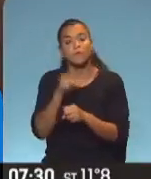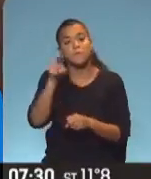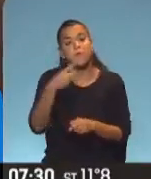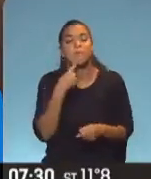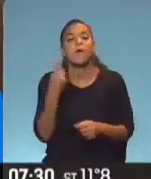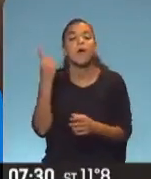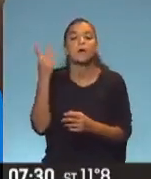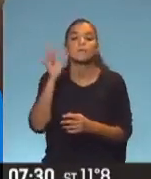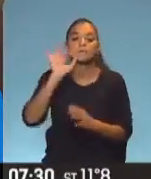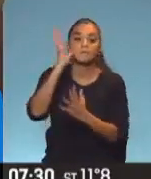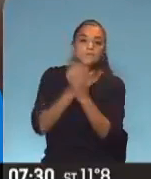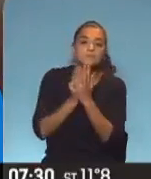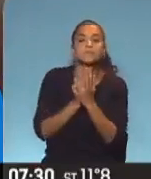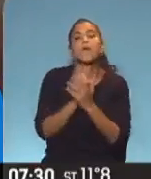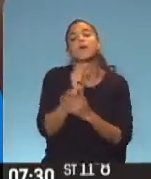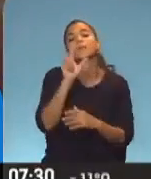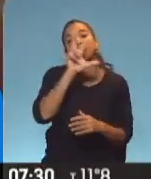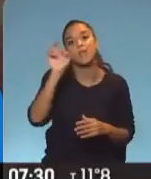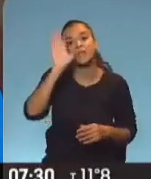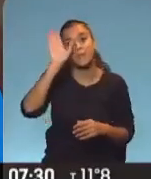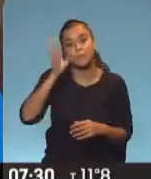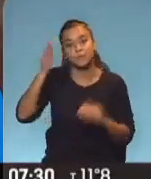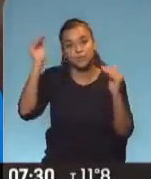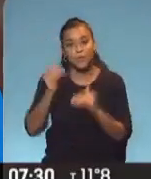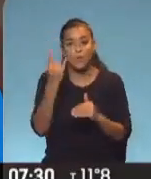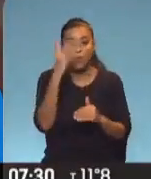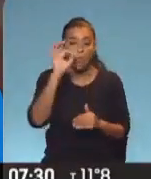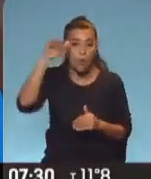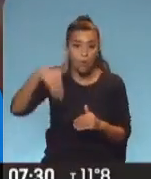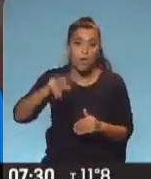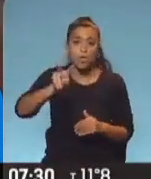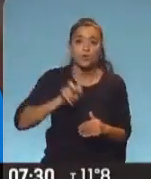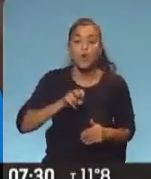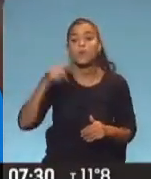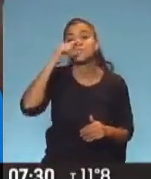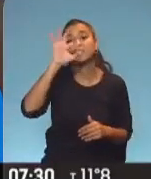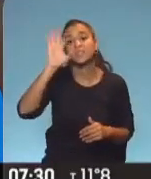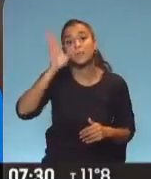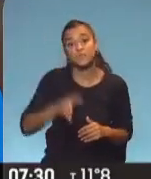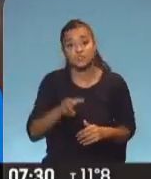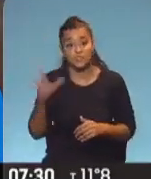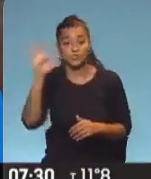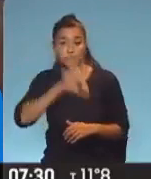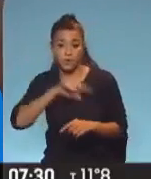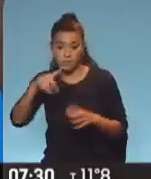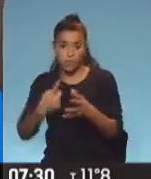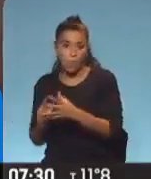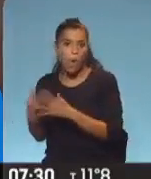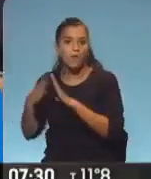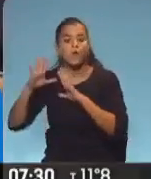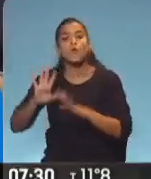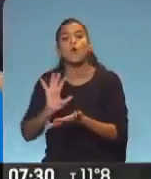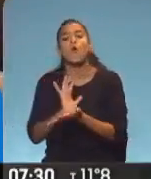acepta una rebaja de un 30%, es decir, que los trabajadores de la UOM cobrarían el 70% de su sueldo en el marco de esta cuarentena, como